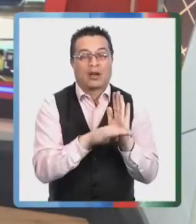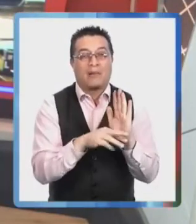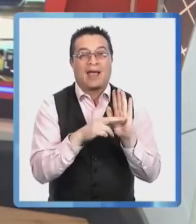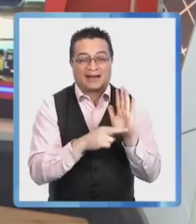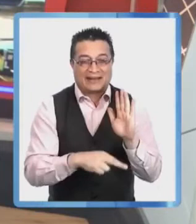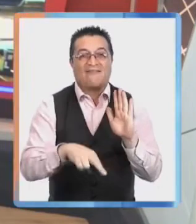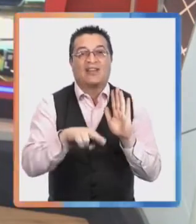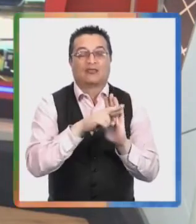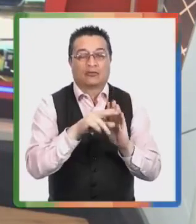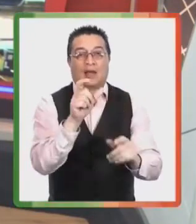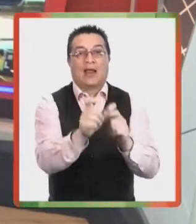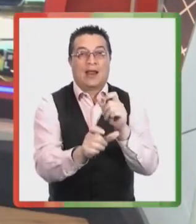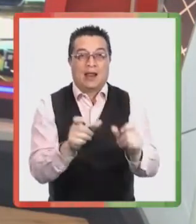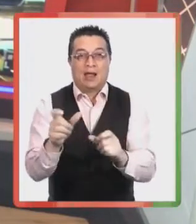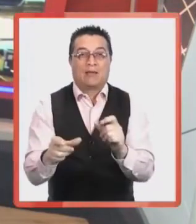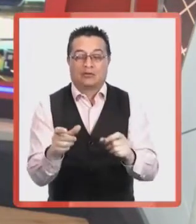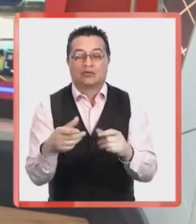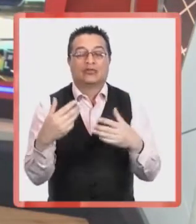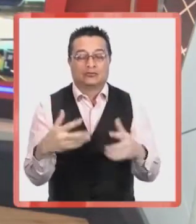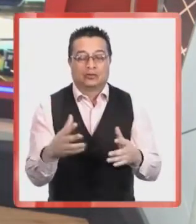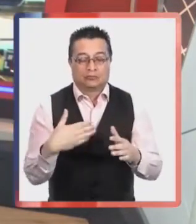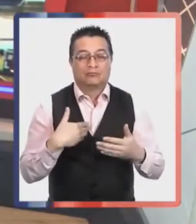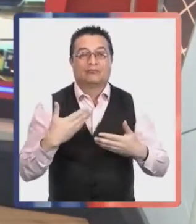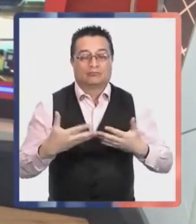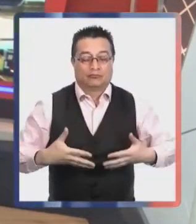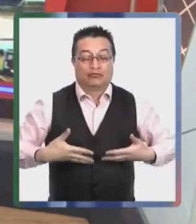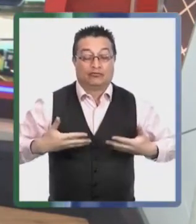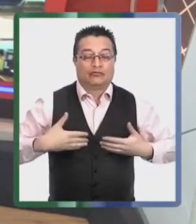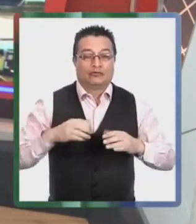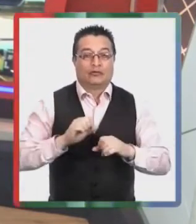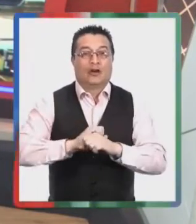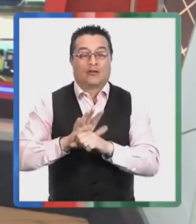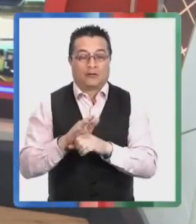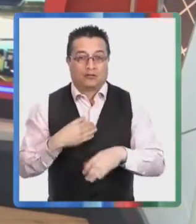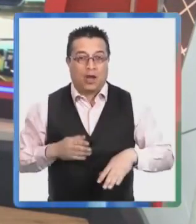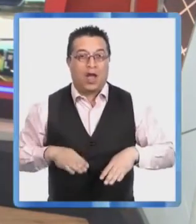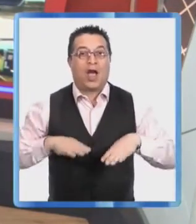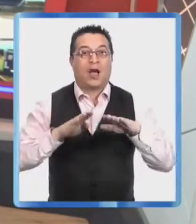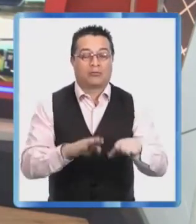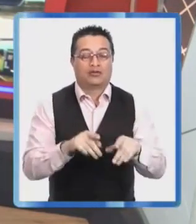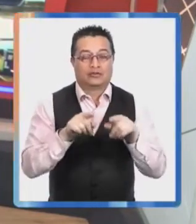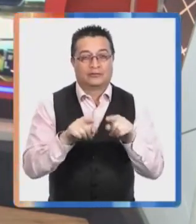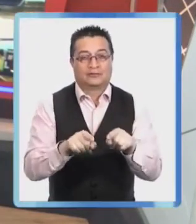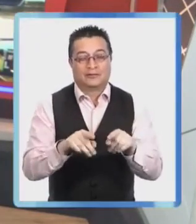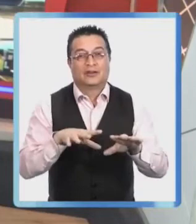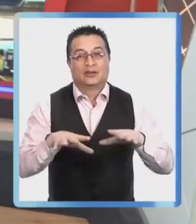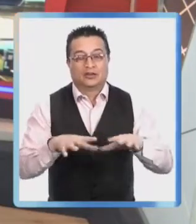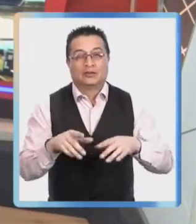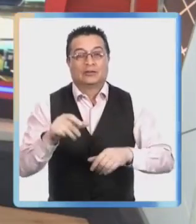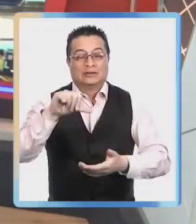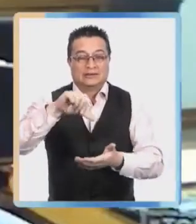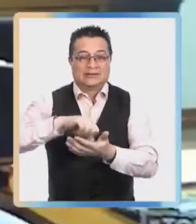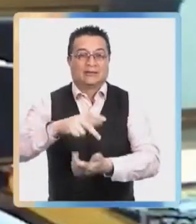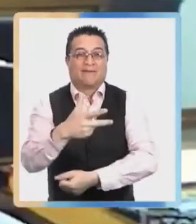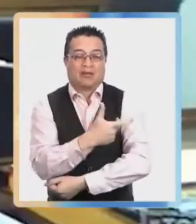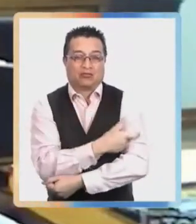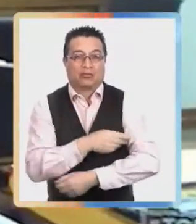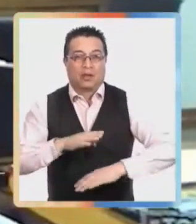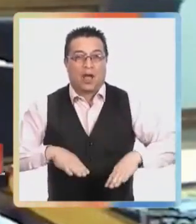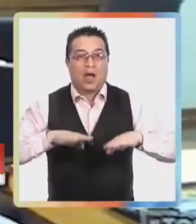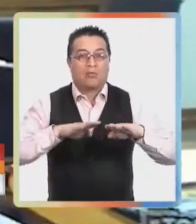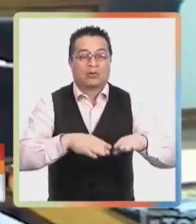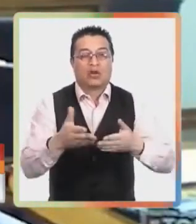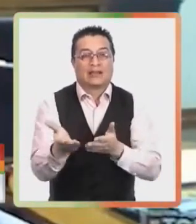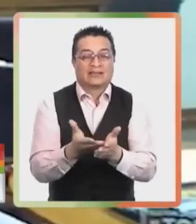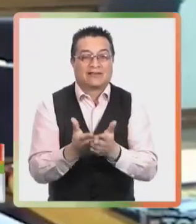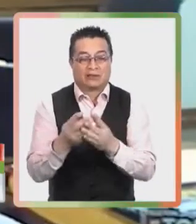programas de rehabilitación para pacientes que se venían recuperando el kobe también apoyamos con nuestras instalaciones centros de vacunación el